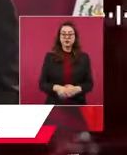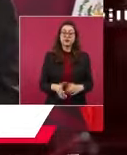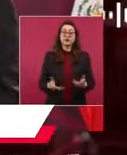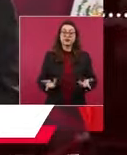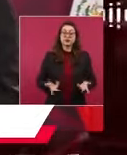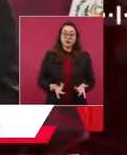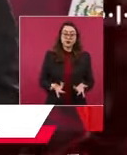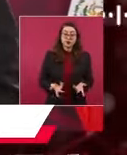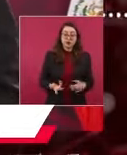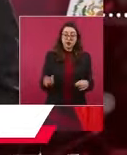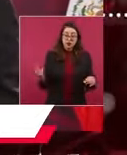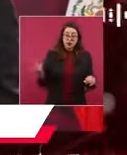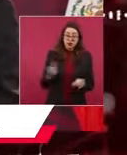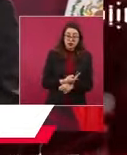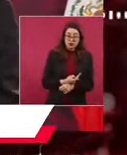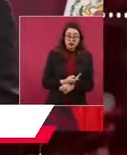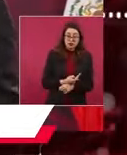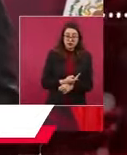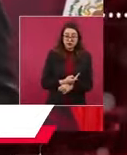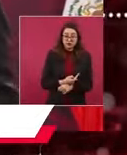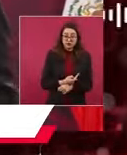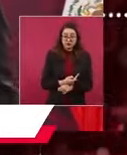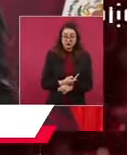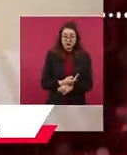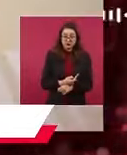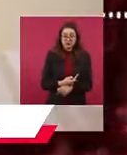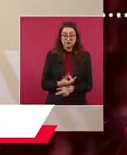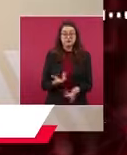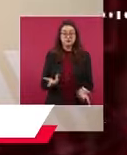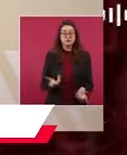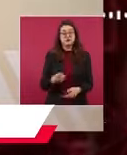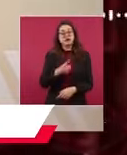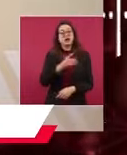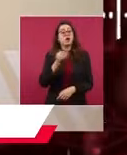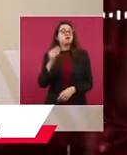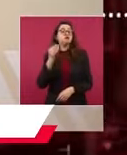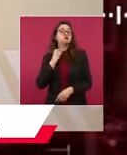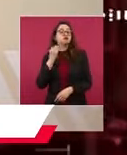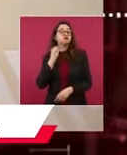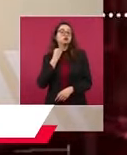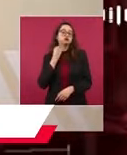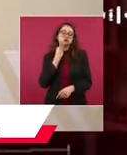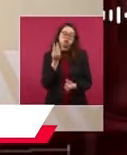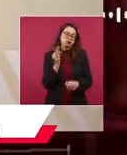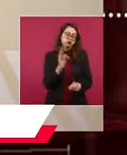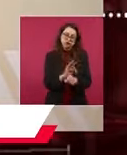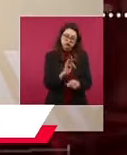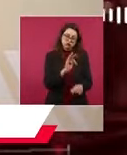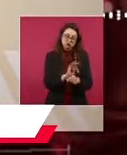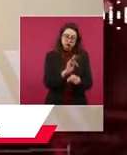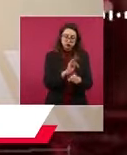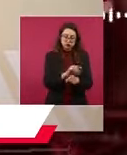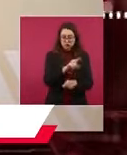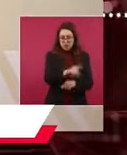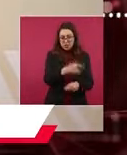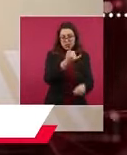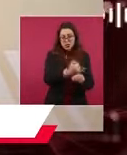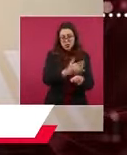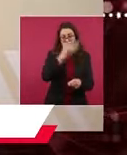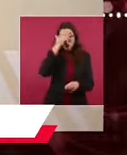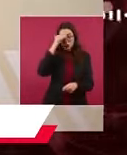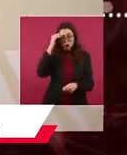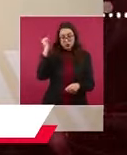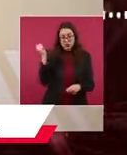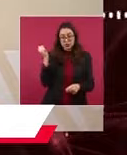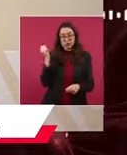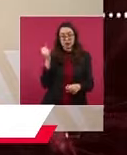de corrupciones para violar los reglamentos de construcción, y a pesar de que ya se